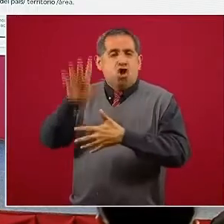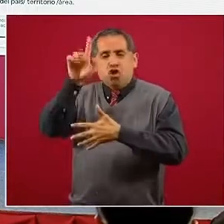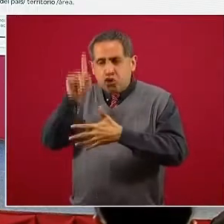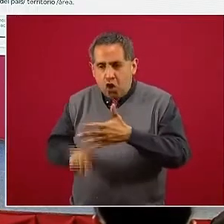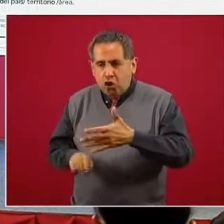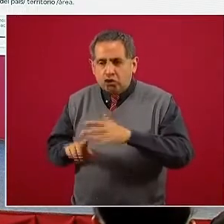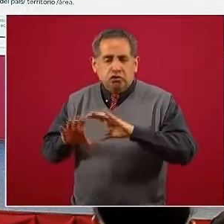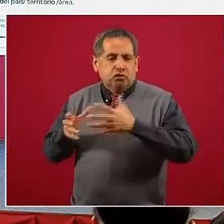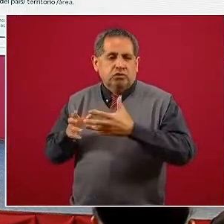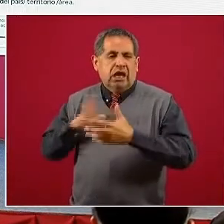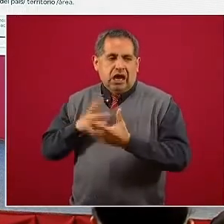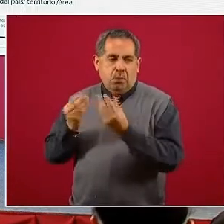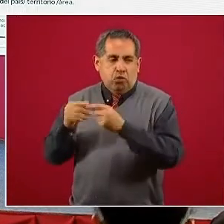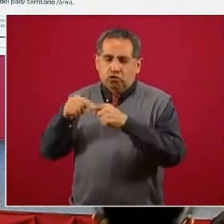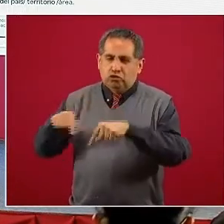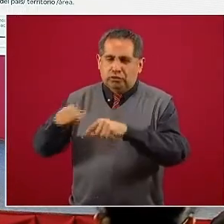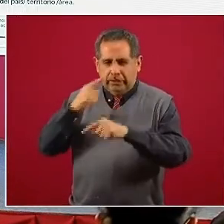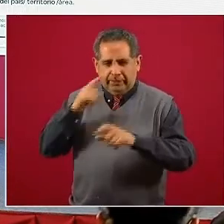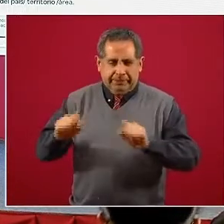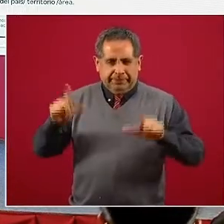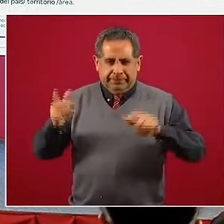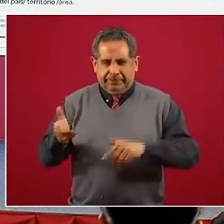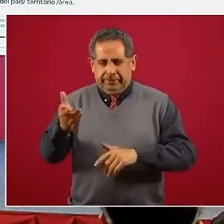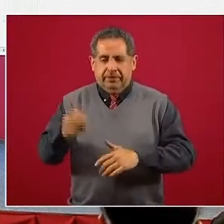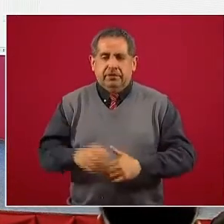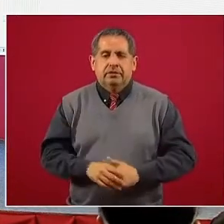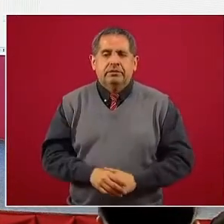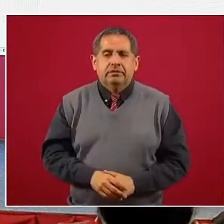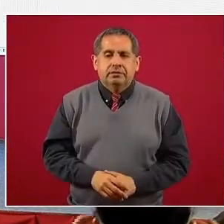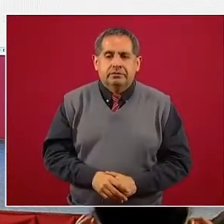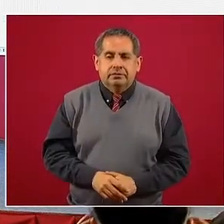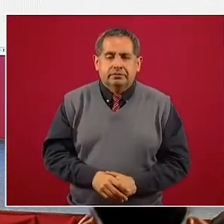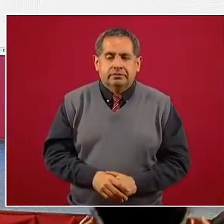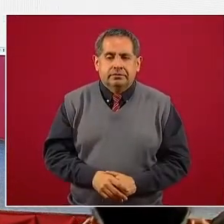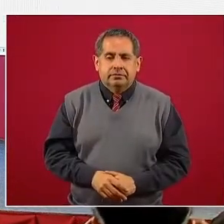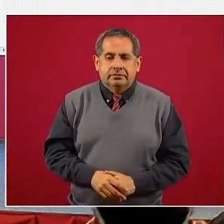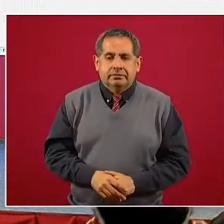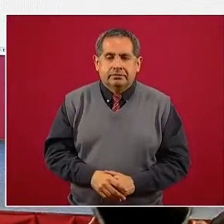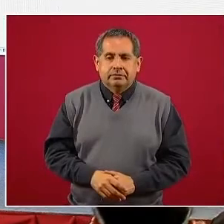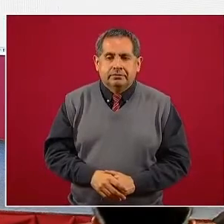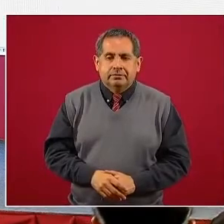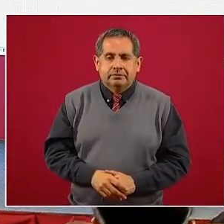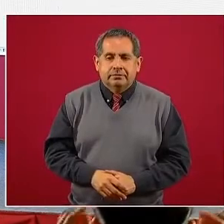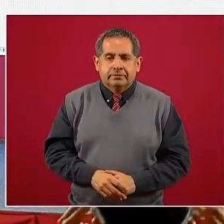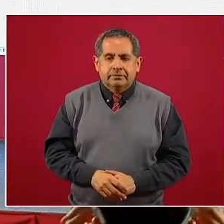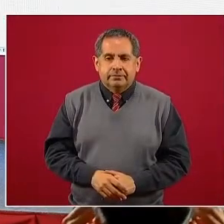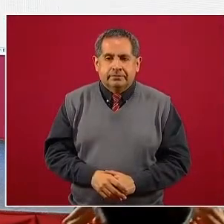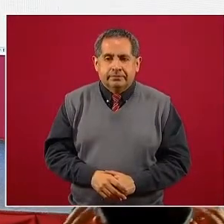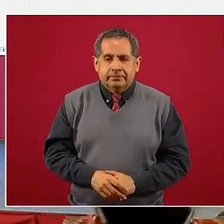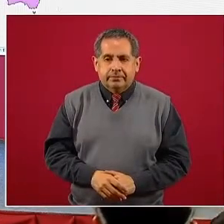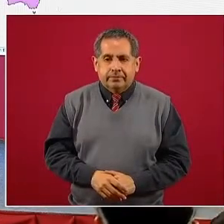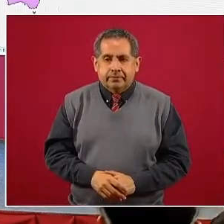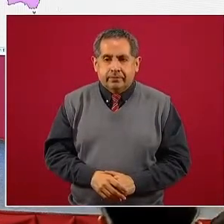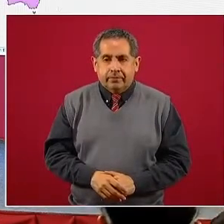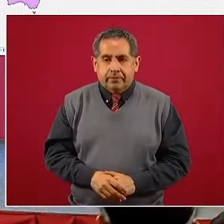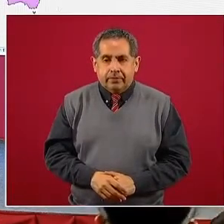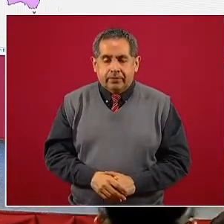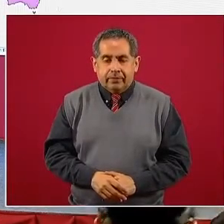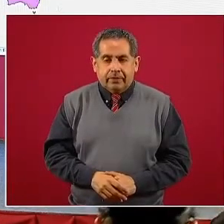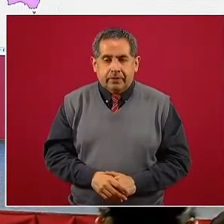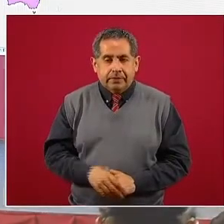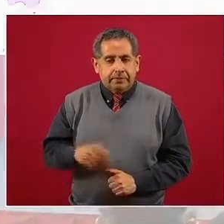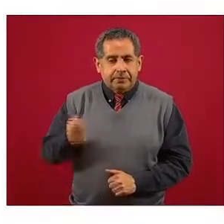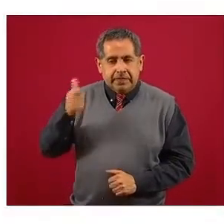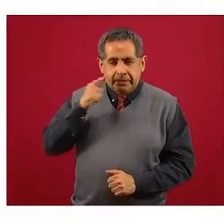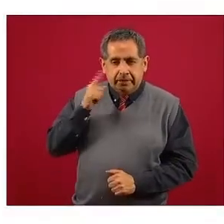de categoría. ¿Me puede pasar la siguiente, por favor? Gracias. Entonces, observemos cómo inicia en